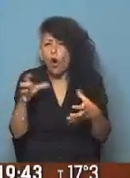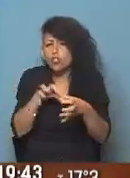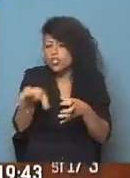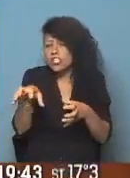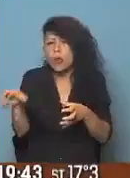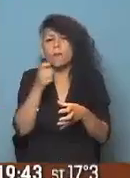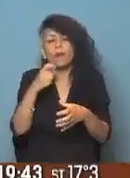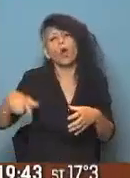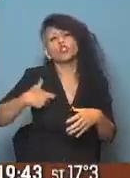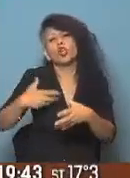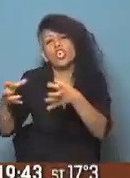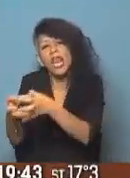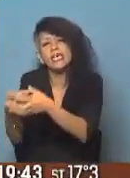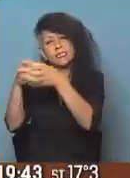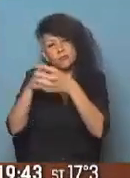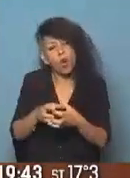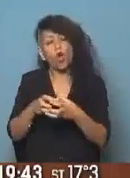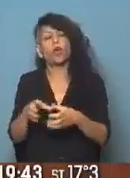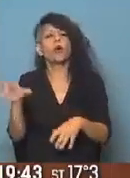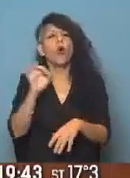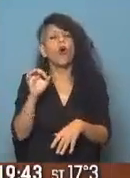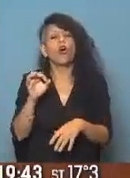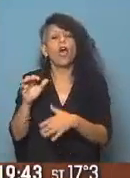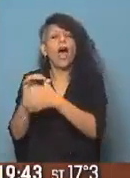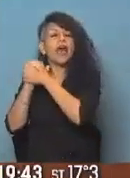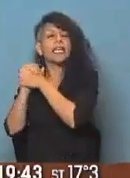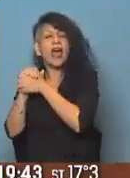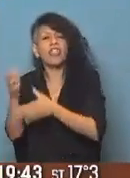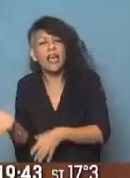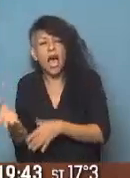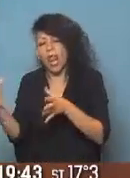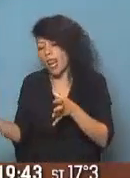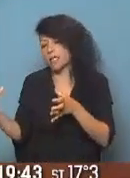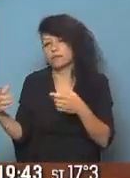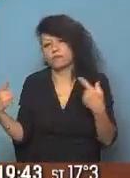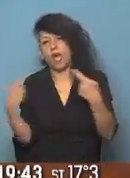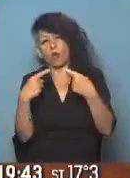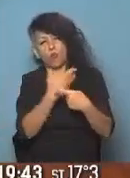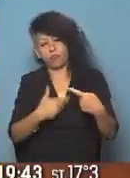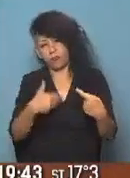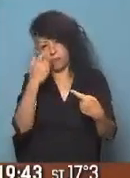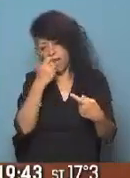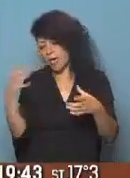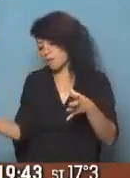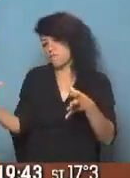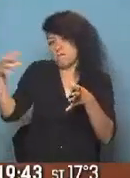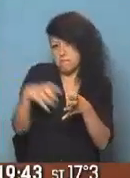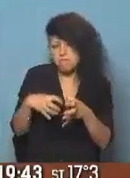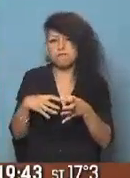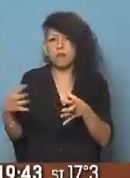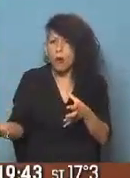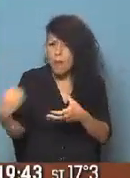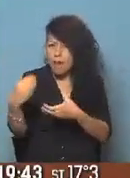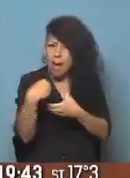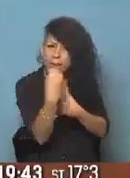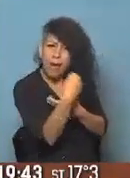como el socialismo, como radicales que se han sido desencantados por este gobierno, partidos provinciales, y el peronismo, que tiene